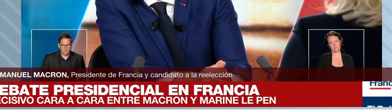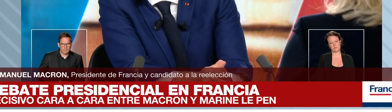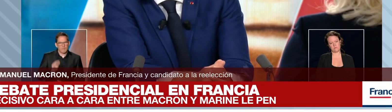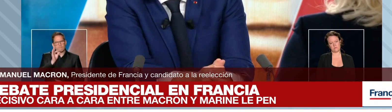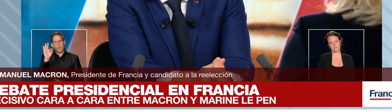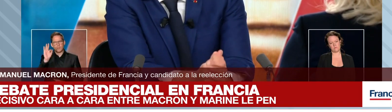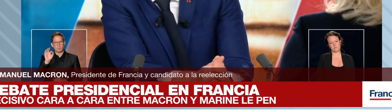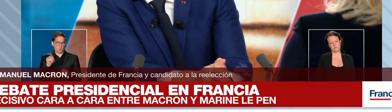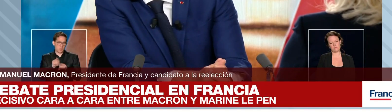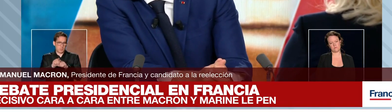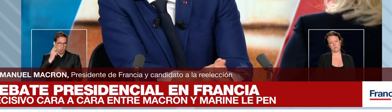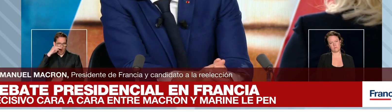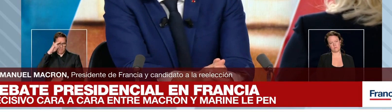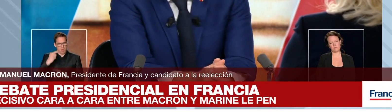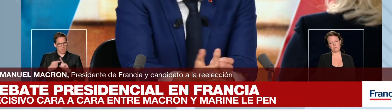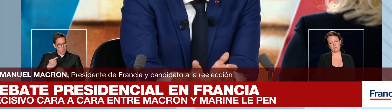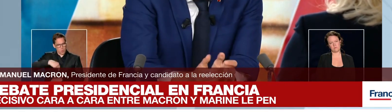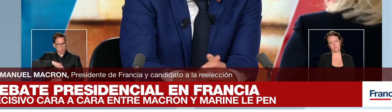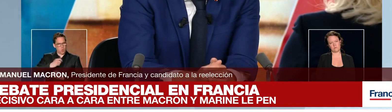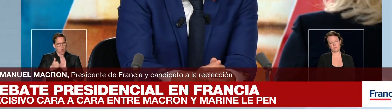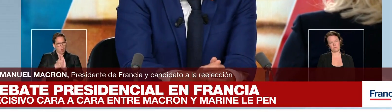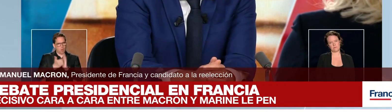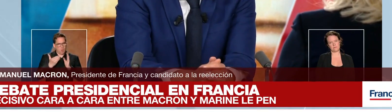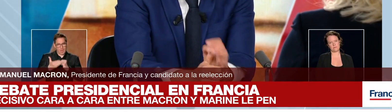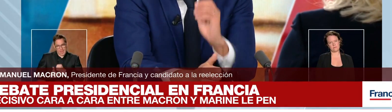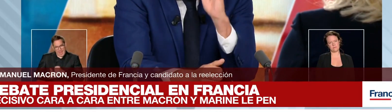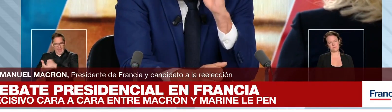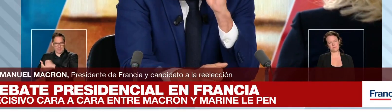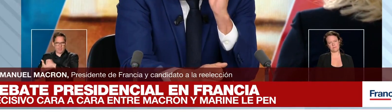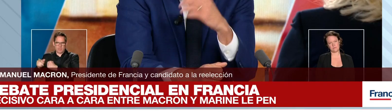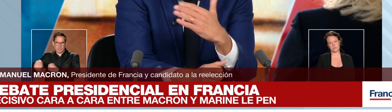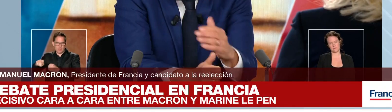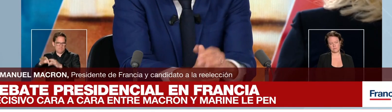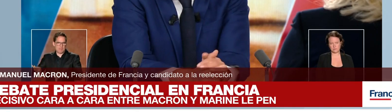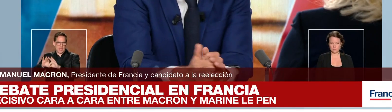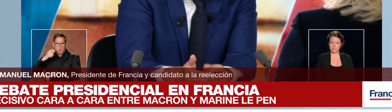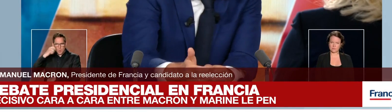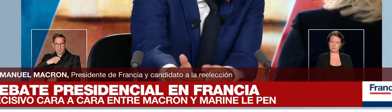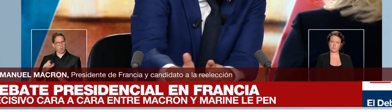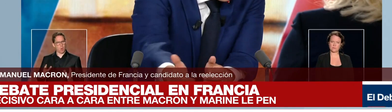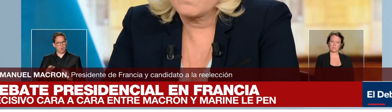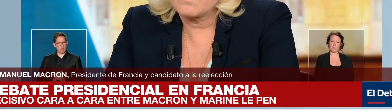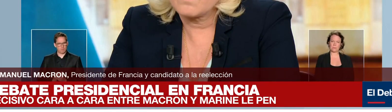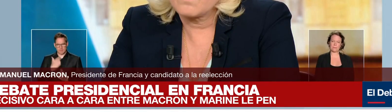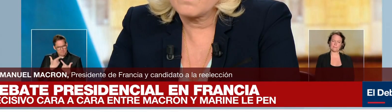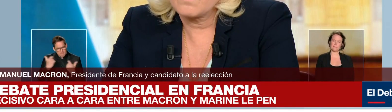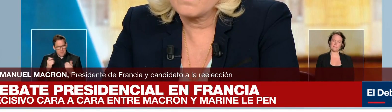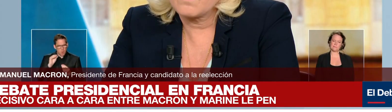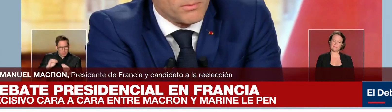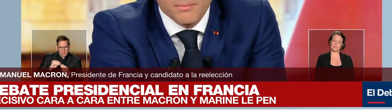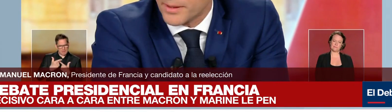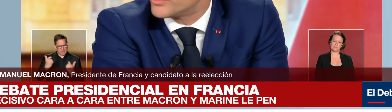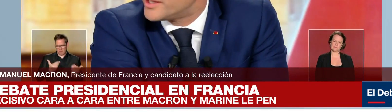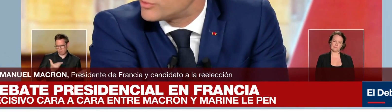todo, apoyar a Ucrania para que resista. Apoyar, ayudando a los ucranianos con equipos de